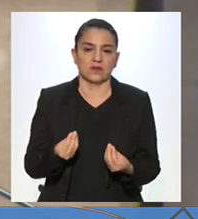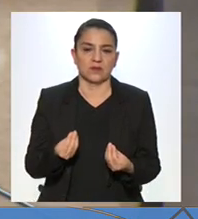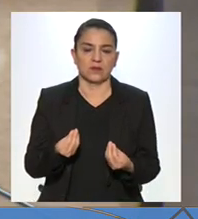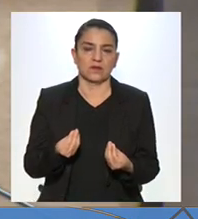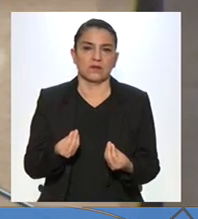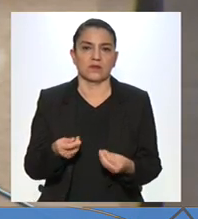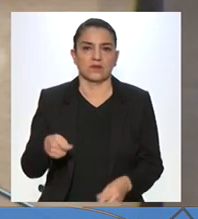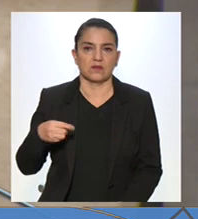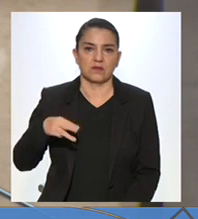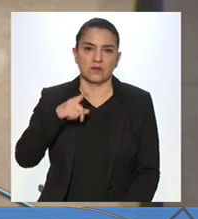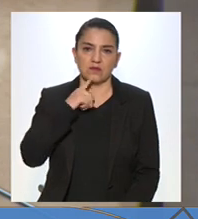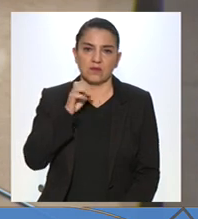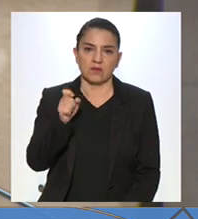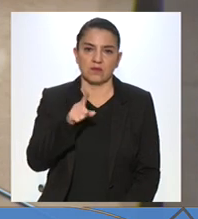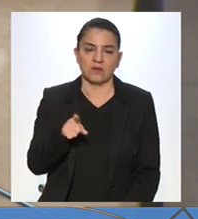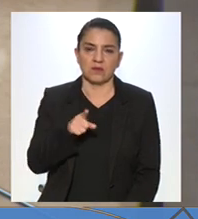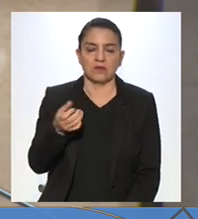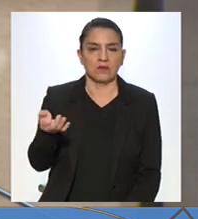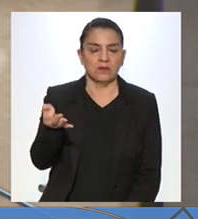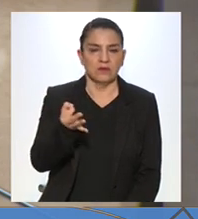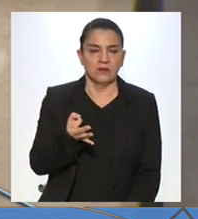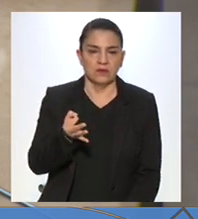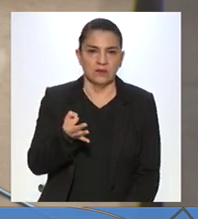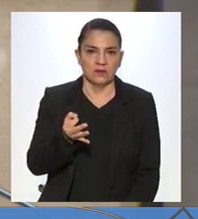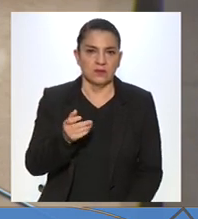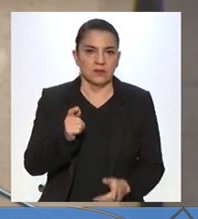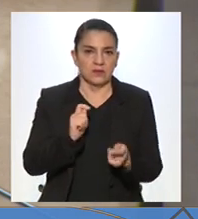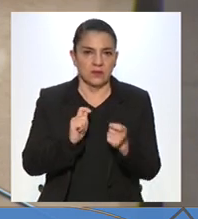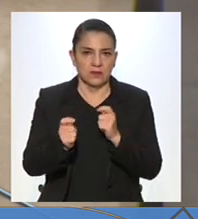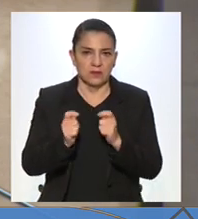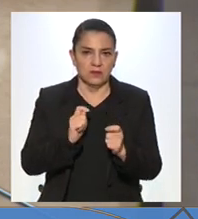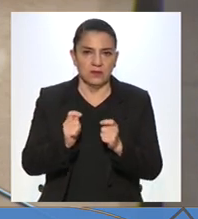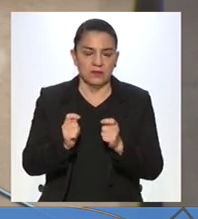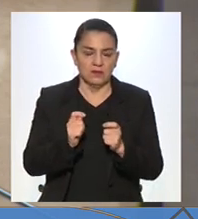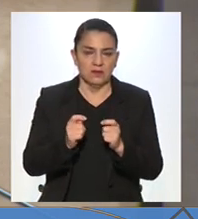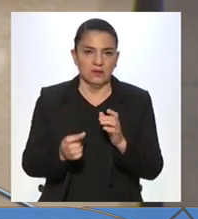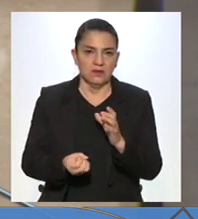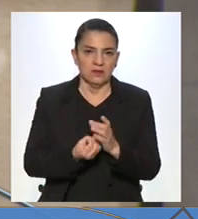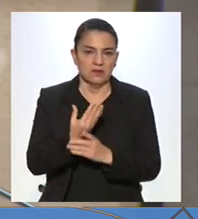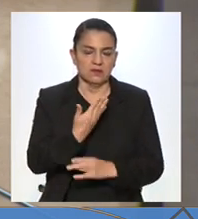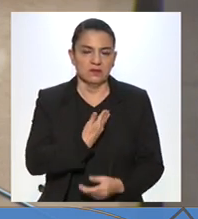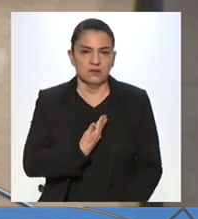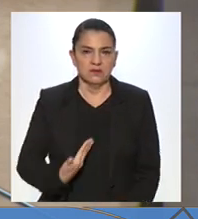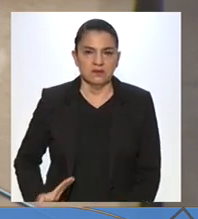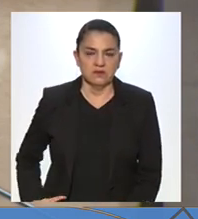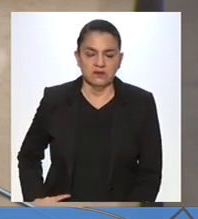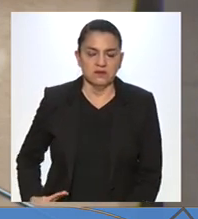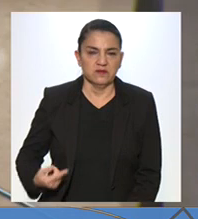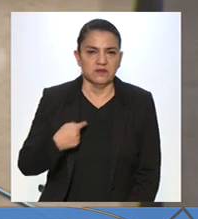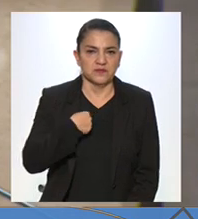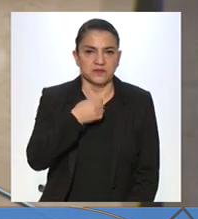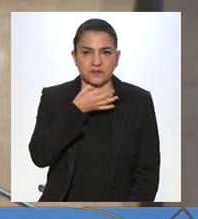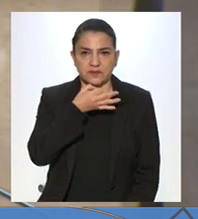El senador Montes hacía referencia a los riesgos relacionados a un nuevo gobierno. Yo diría, hay varias